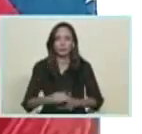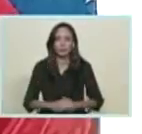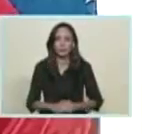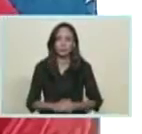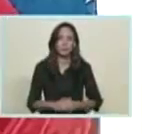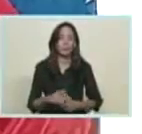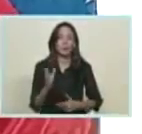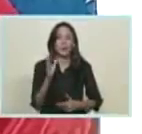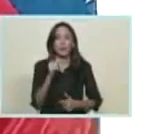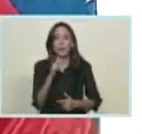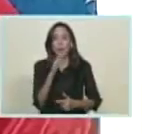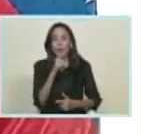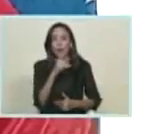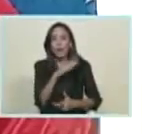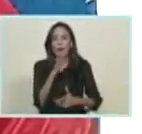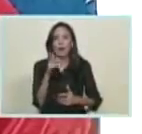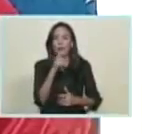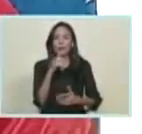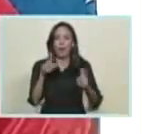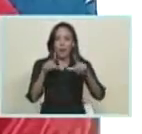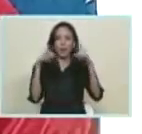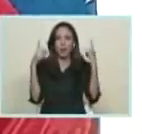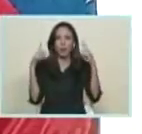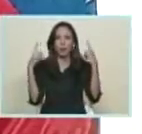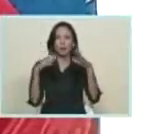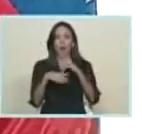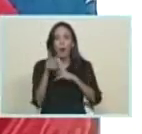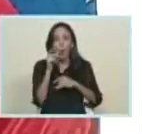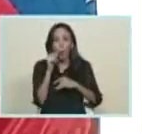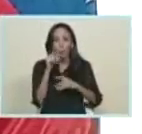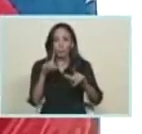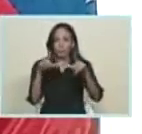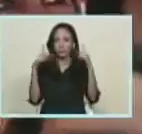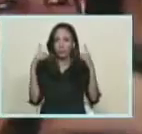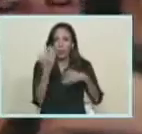Y no había terminado de salir por La Guaira, fue que se fue Cipriano, ¿no?